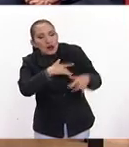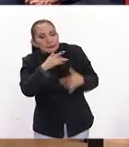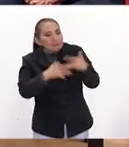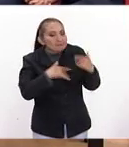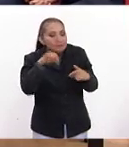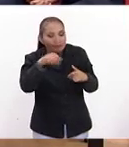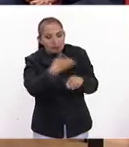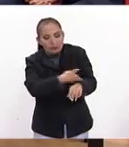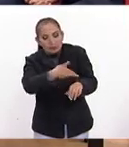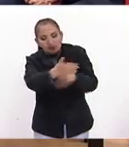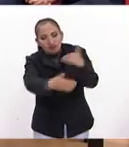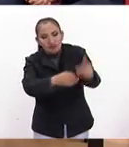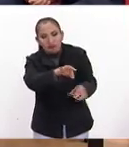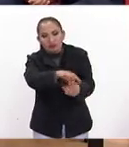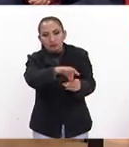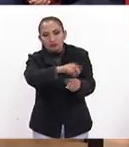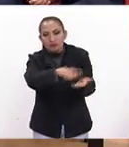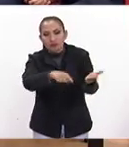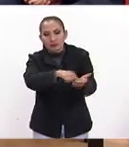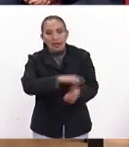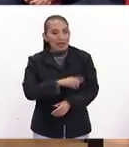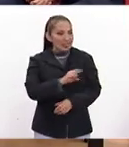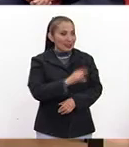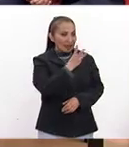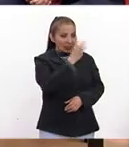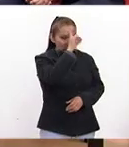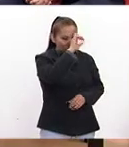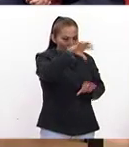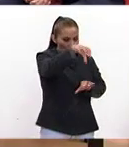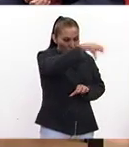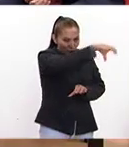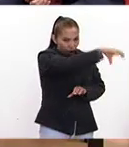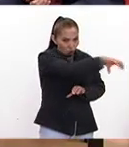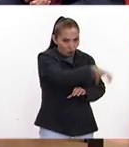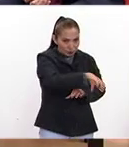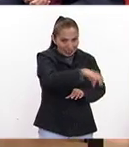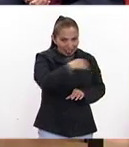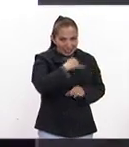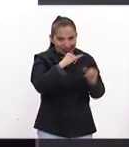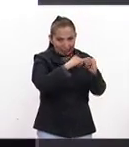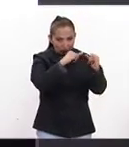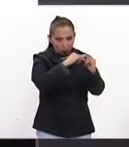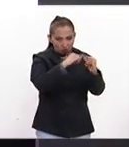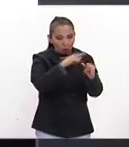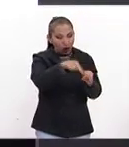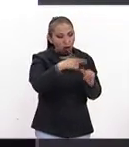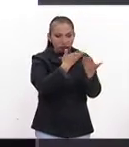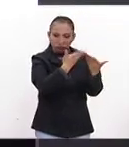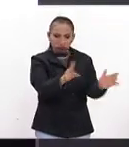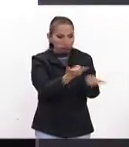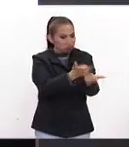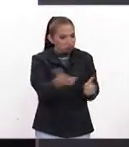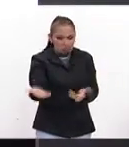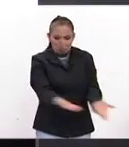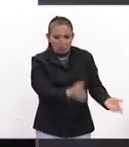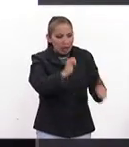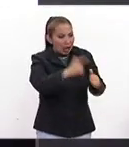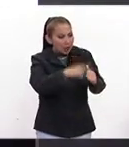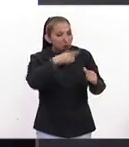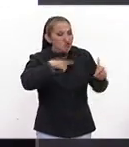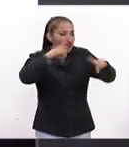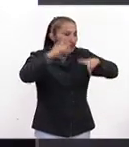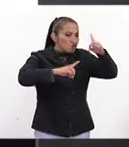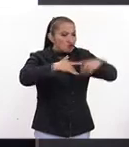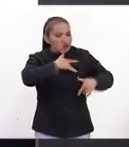tenga durante este proceso electoral? Pues mira, estamos los 33 consejos distritales del Instituto de la Ciudad de México, que están con las puertas abiertas para recibir cualquier preocupación